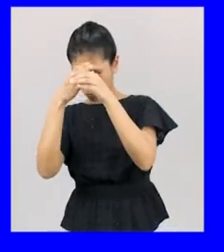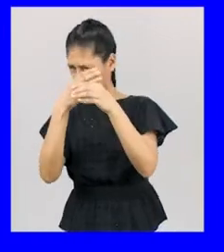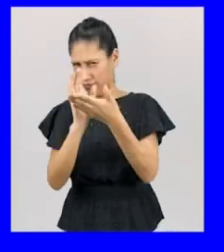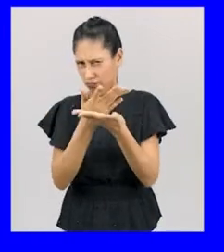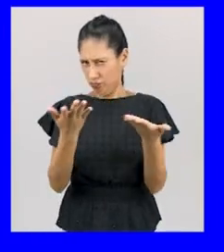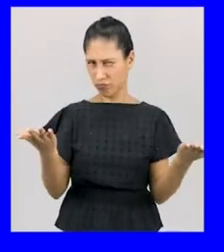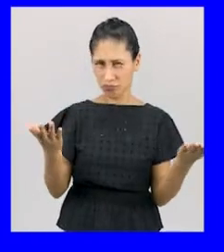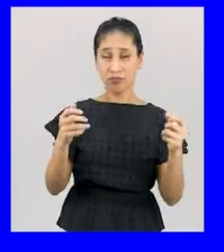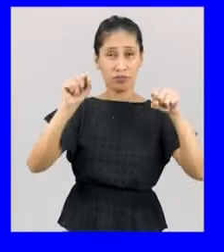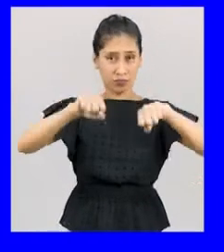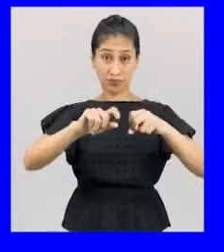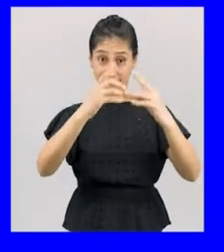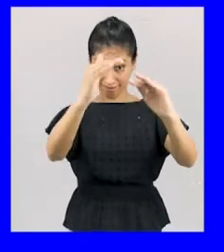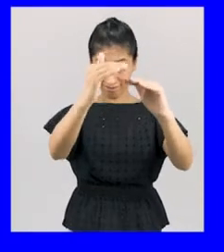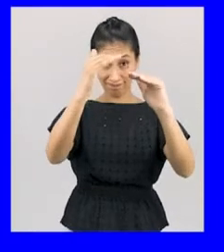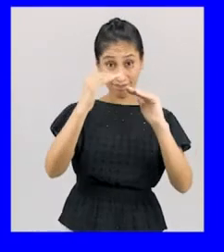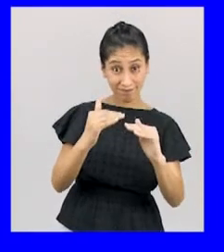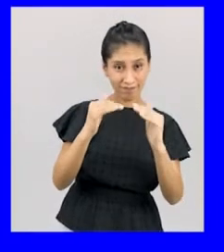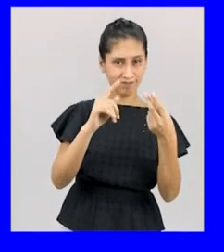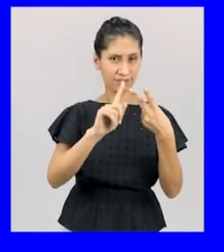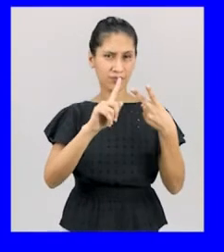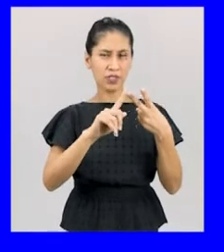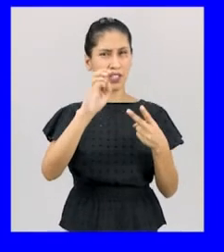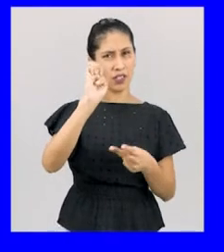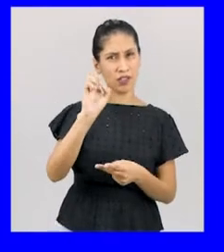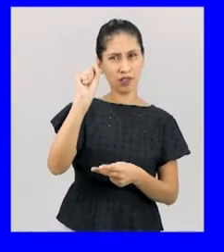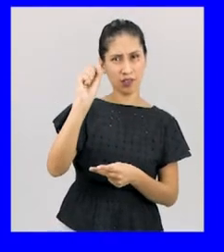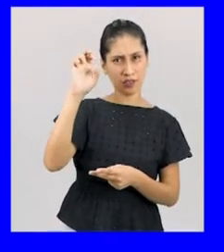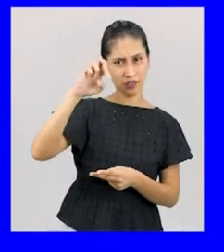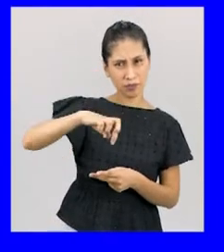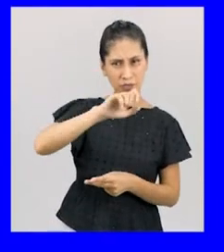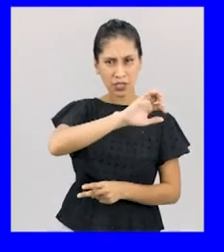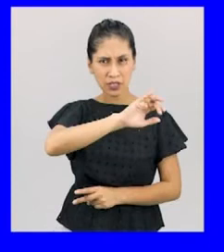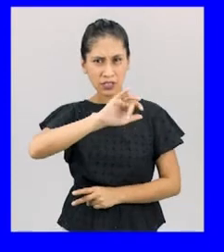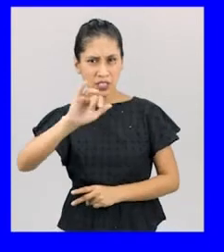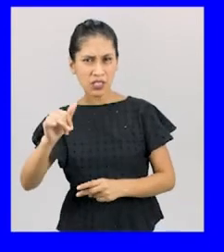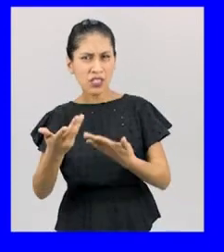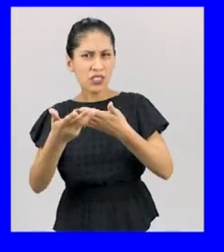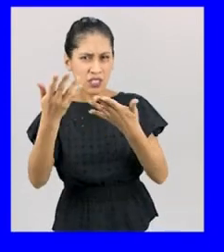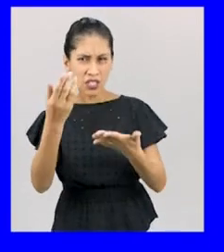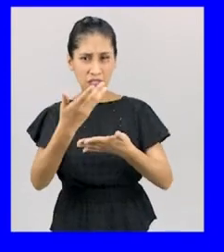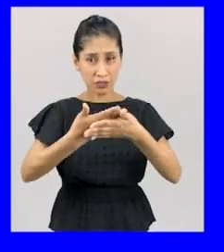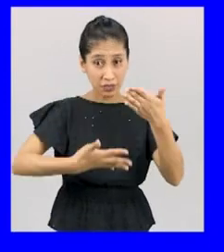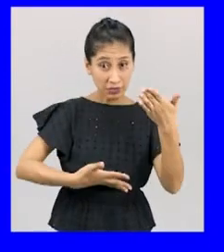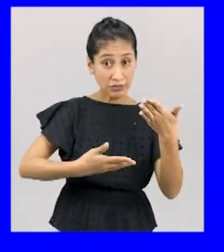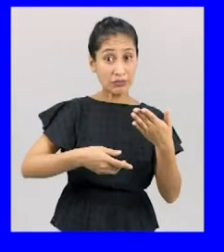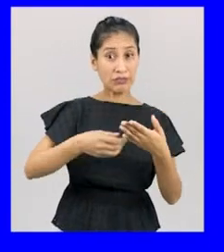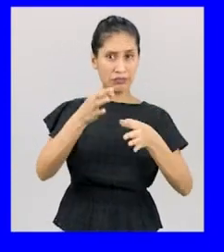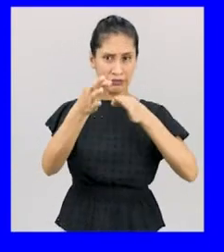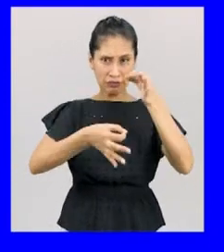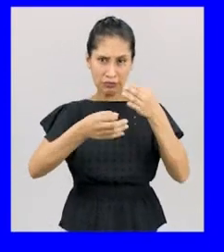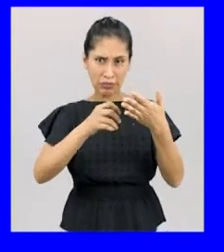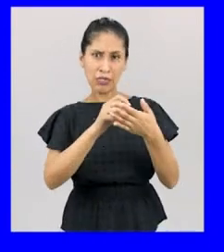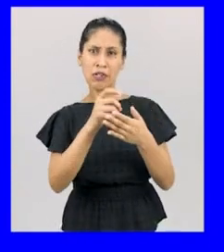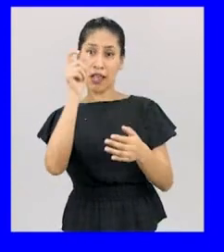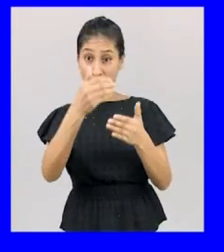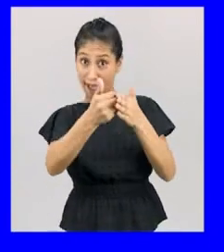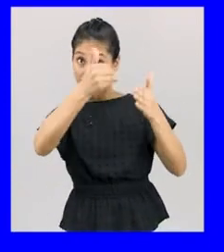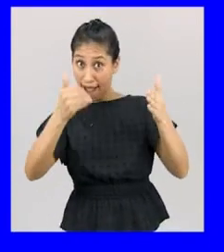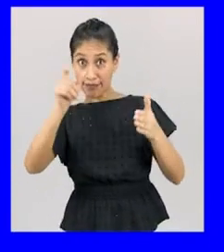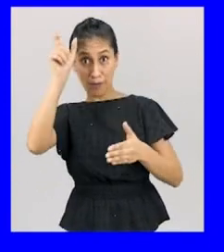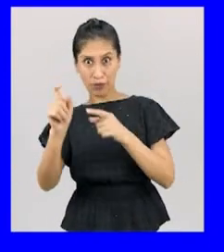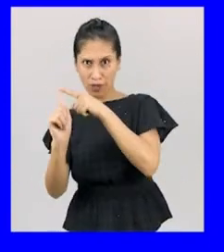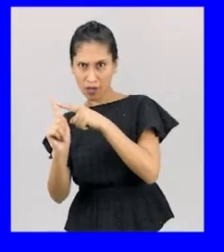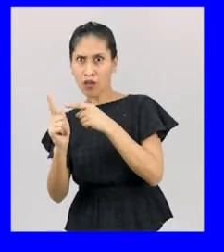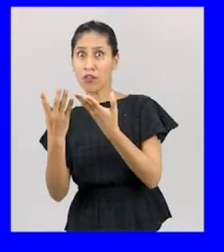enciclopedias. Los especializados son textos explicativos que requieren de conocimiento previo por parte del lector